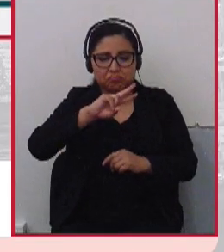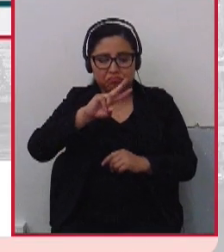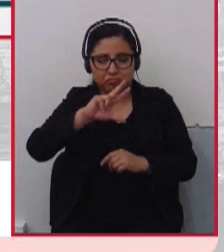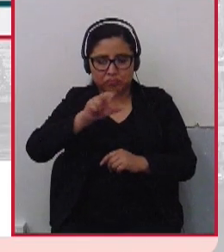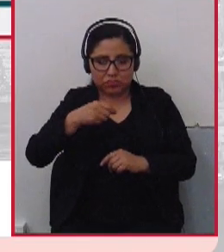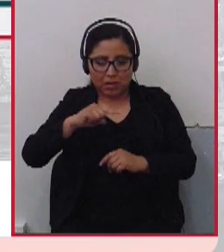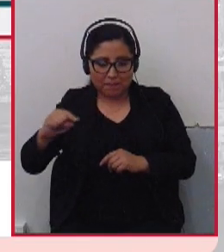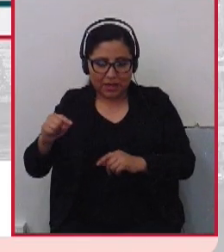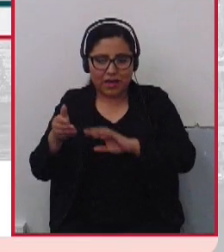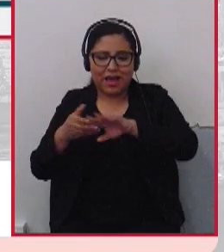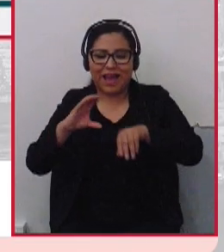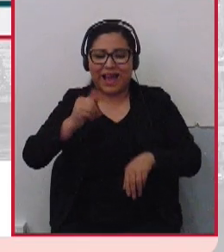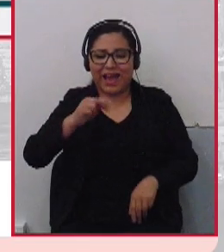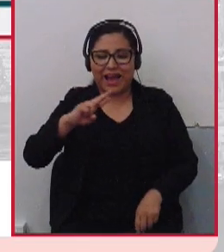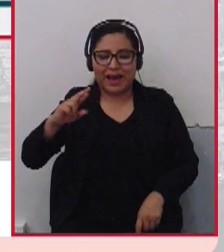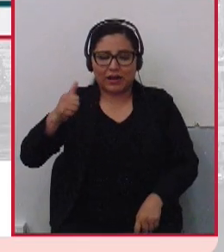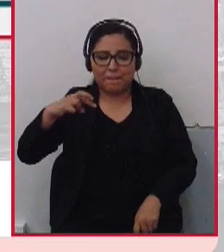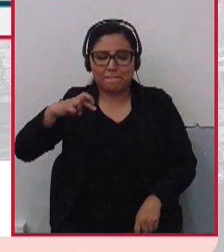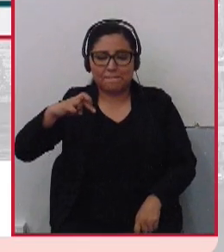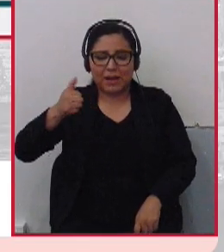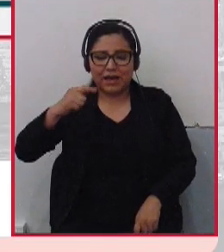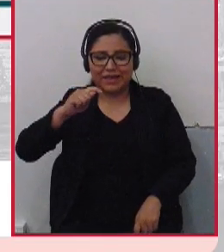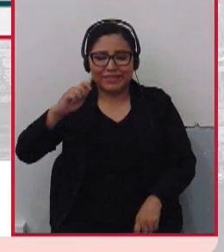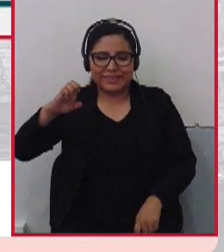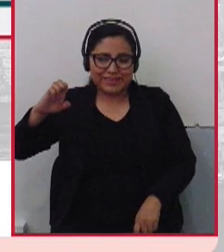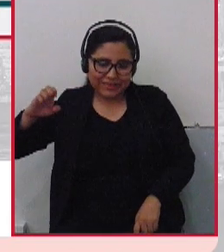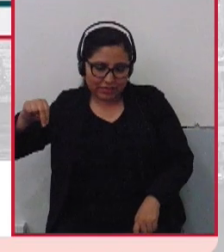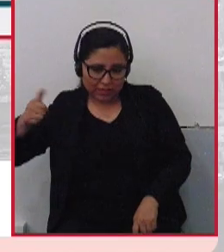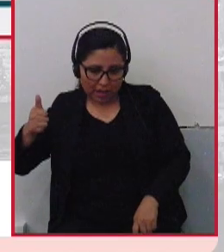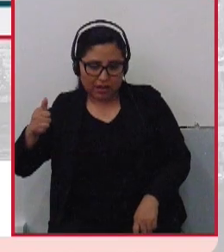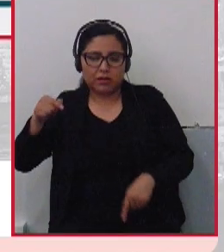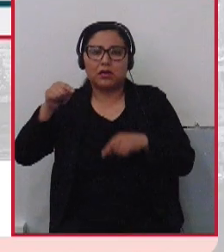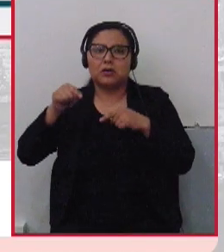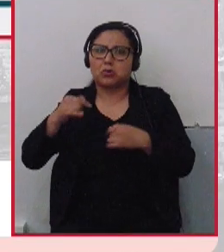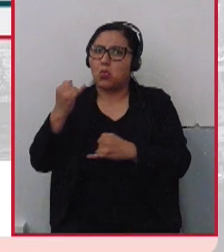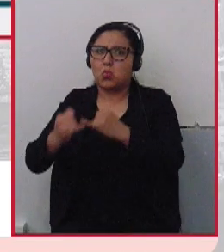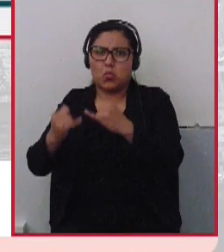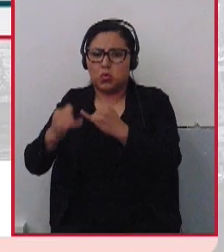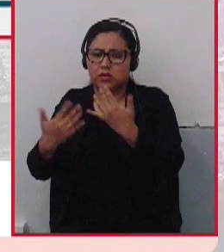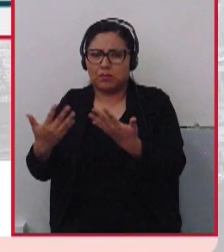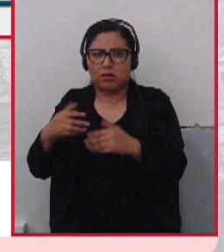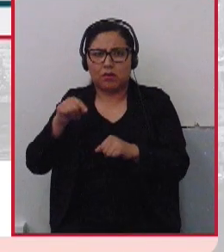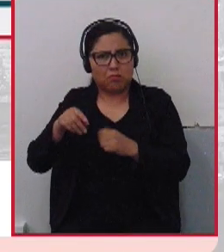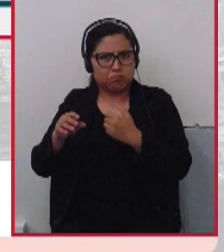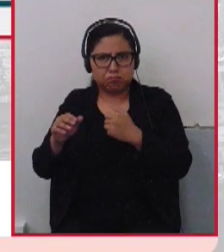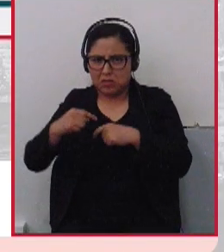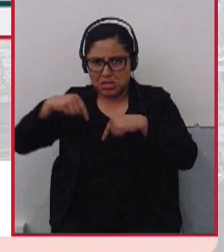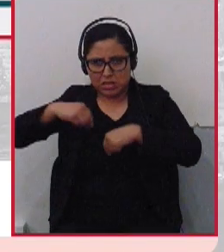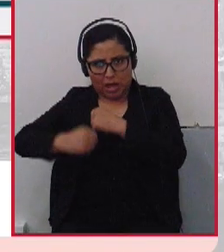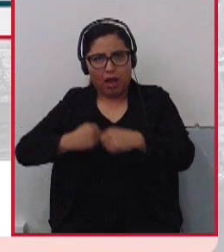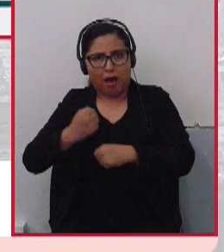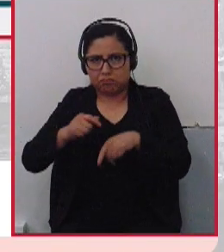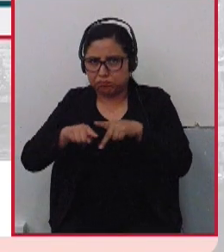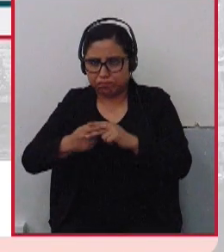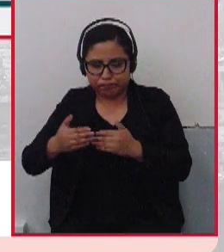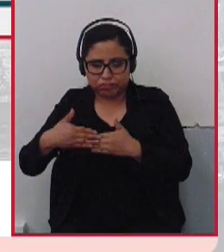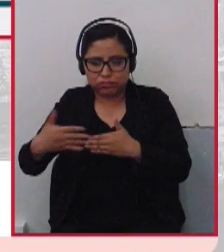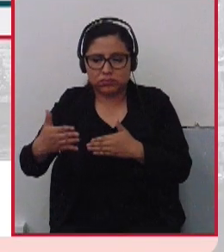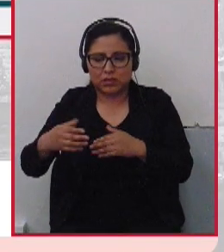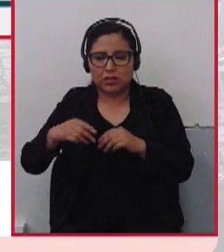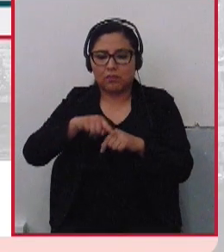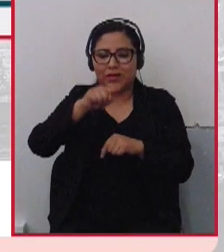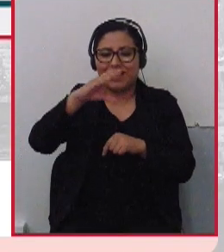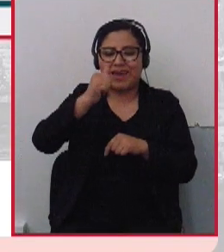Carrapatiña, dicho sea de paso, esta es la última planta que arrancó este año, que está de BHP, Kedia 1 y Kedia 2,